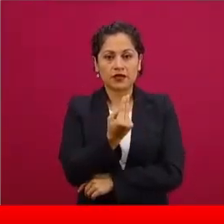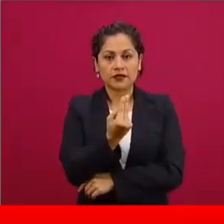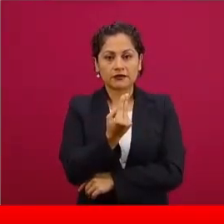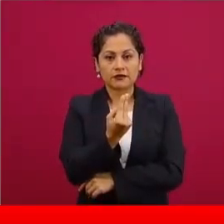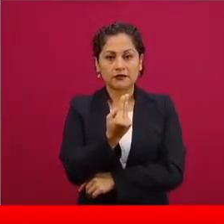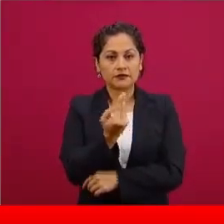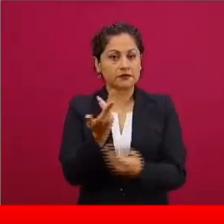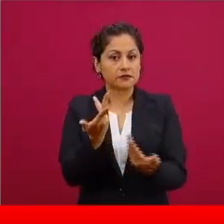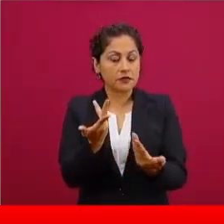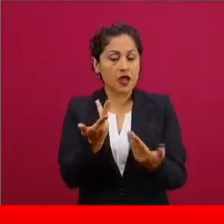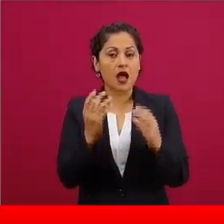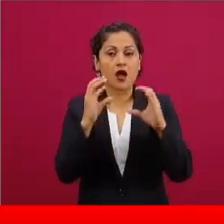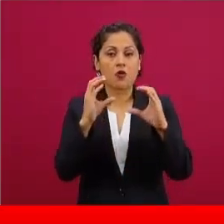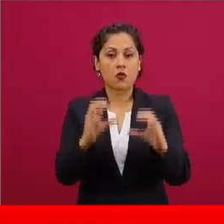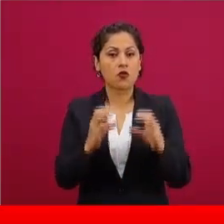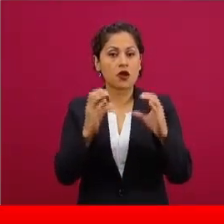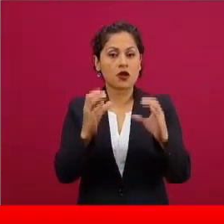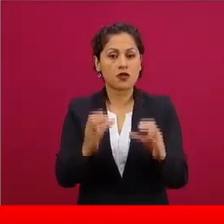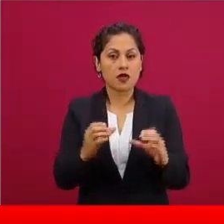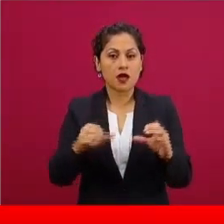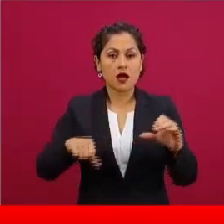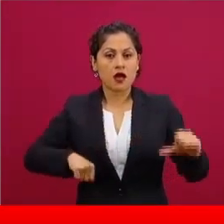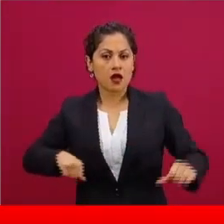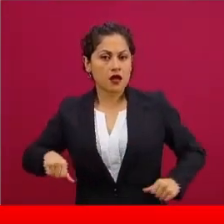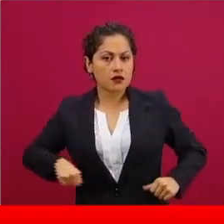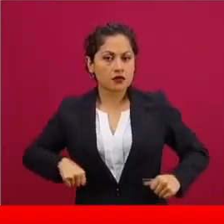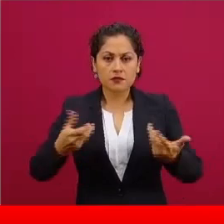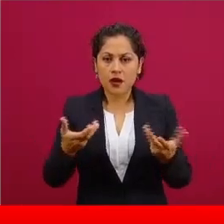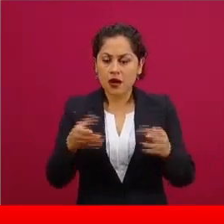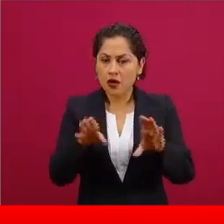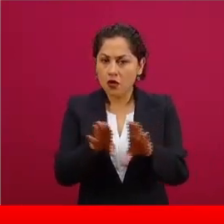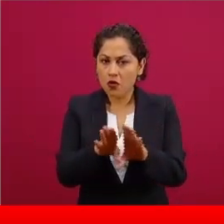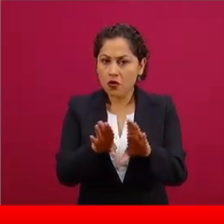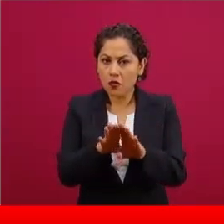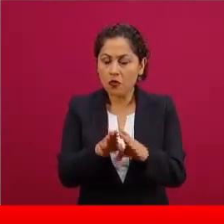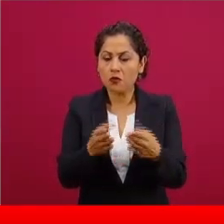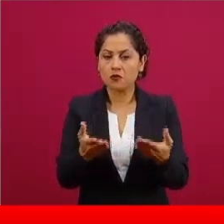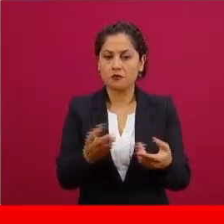las siguientes medidas 1